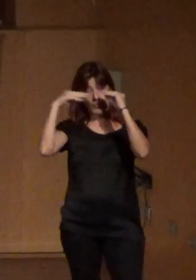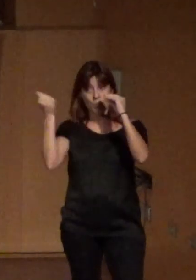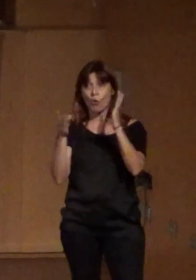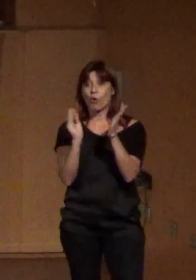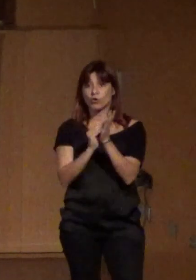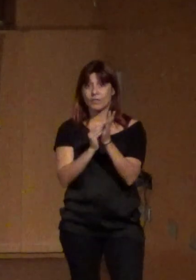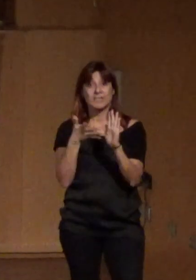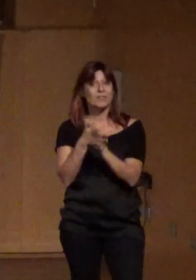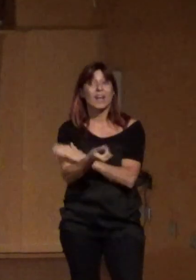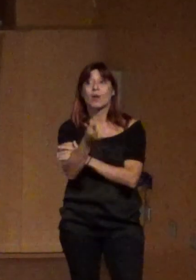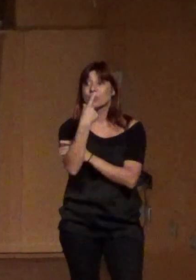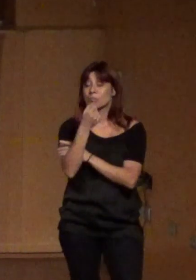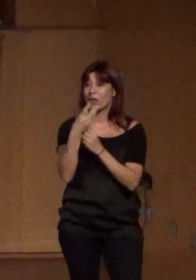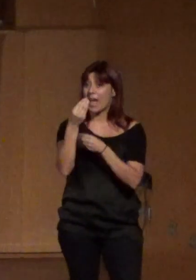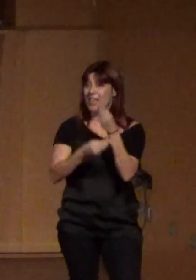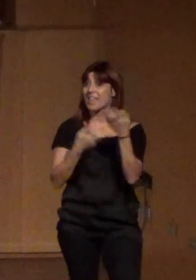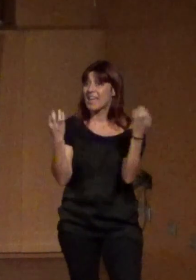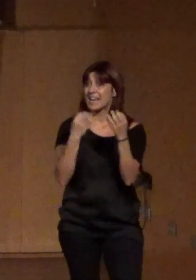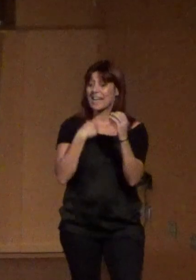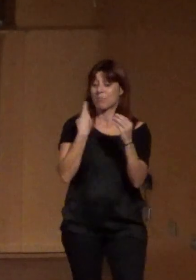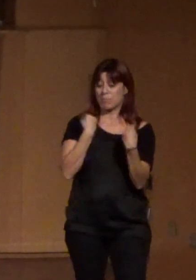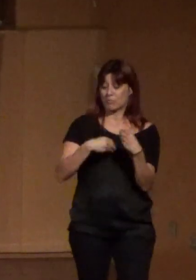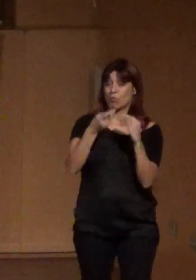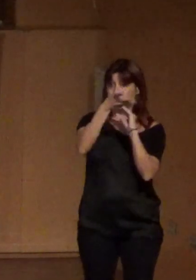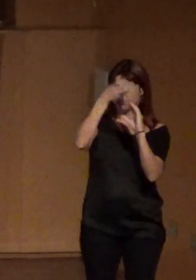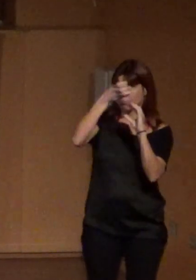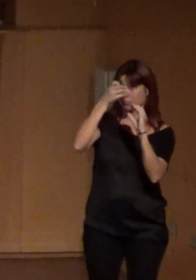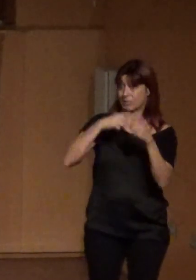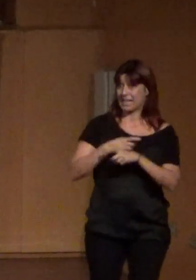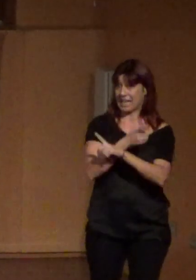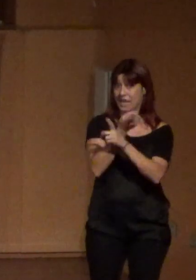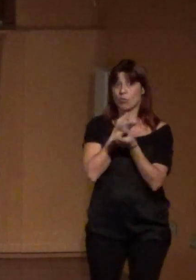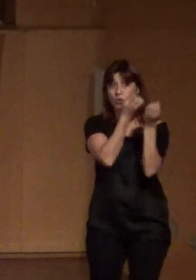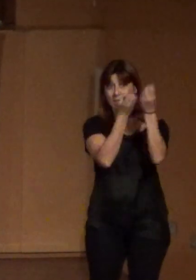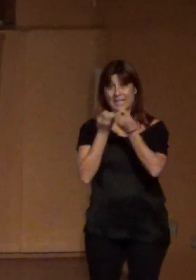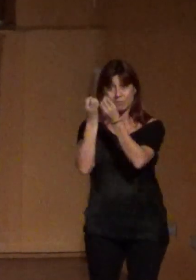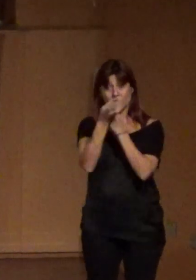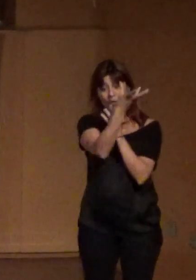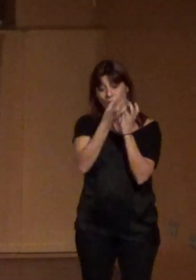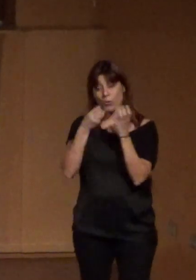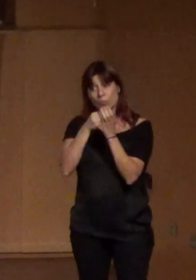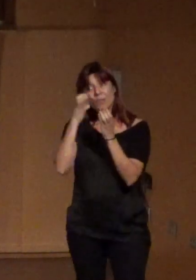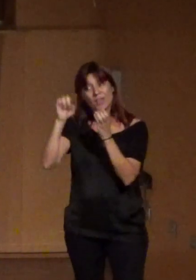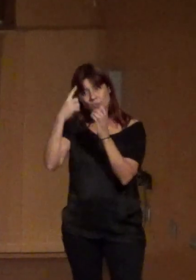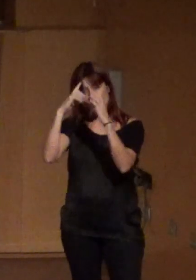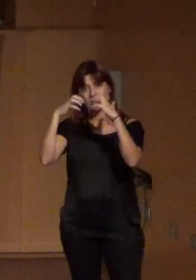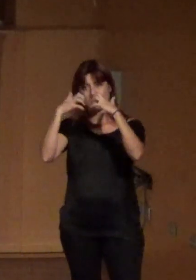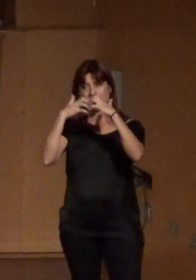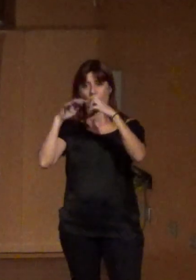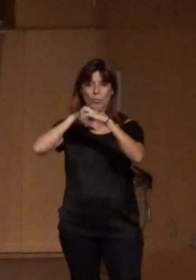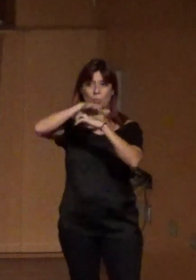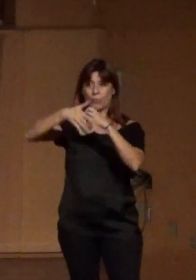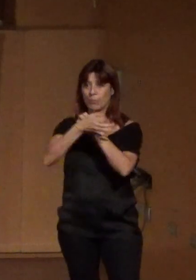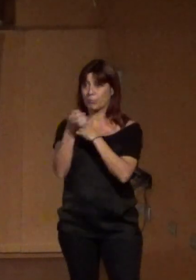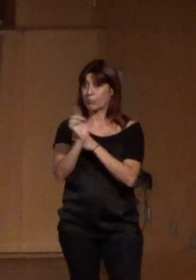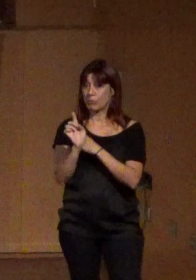final es que no se recapten, inhiben la recaptación de estos neurotransmisores para que puedan actuar más a nivel cerebral, ¿no? De esta